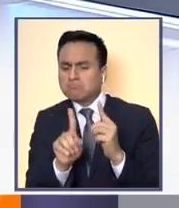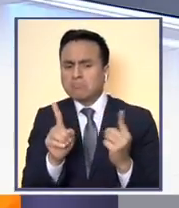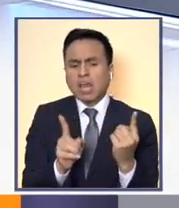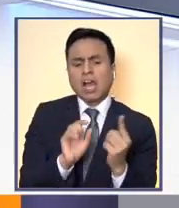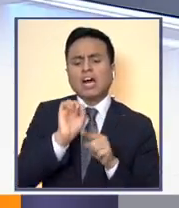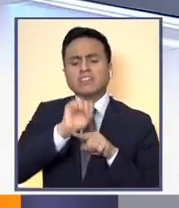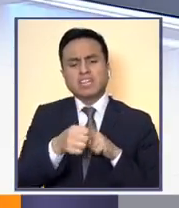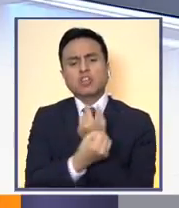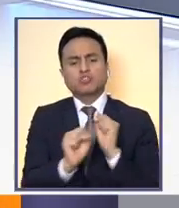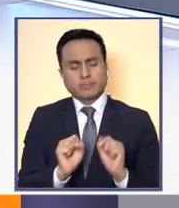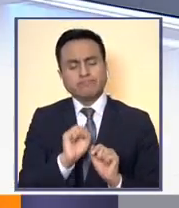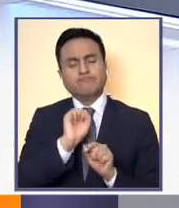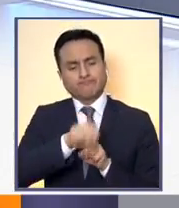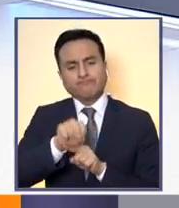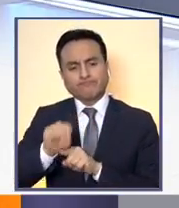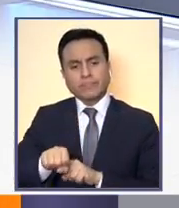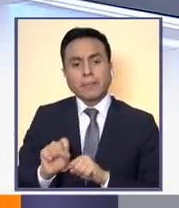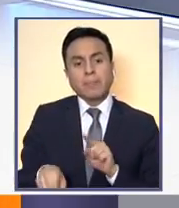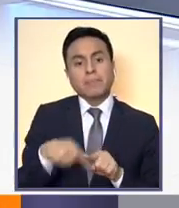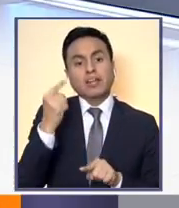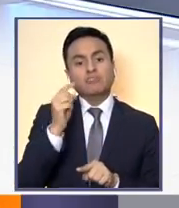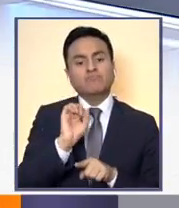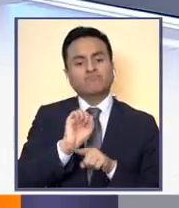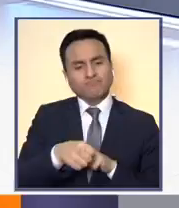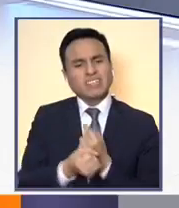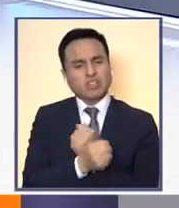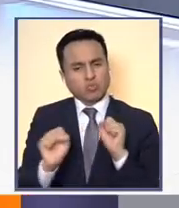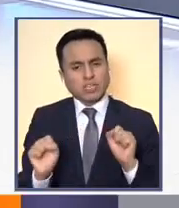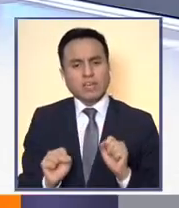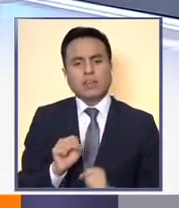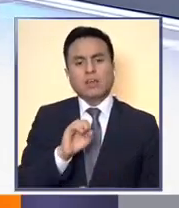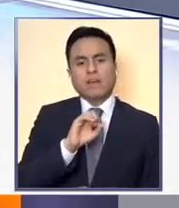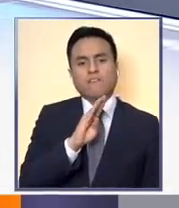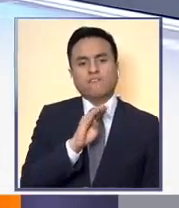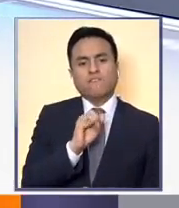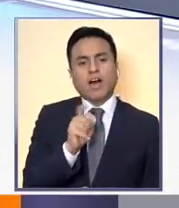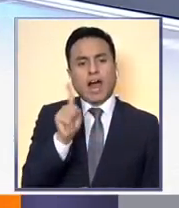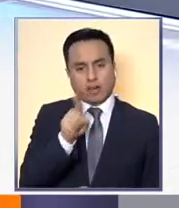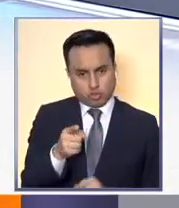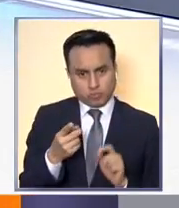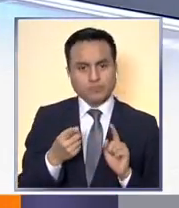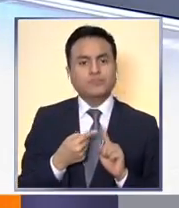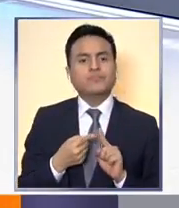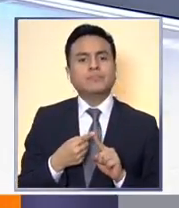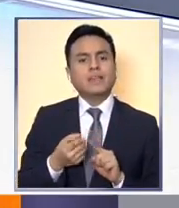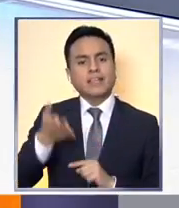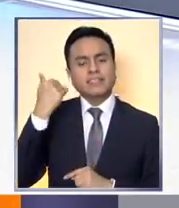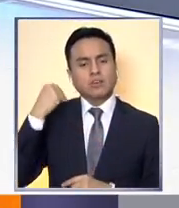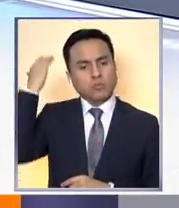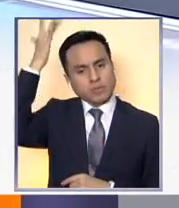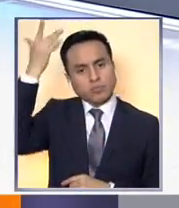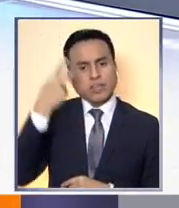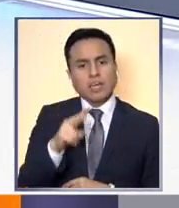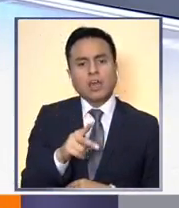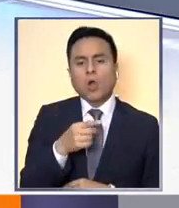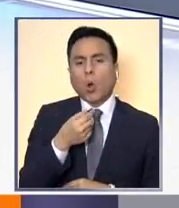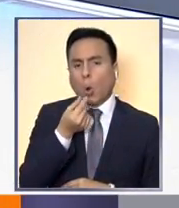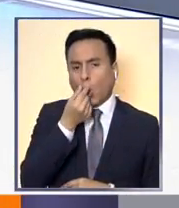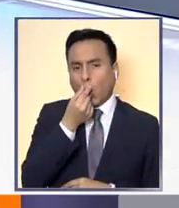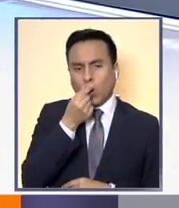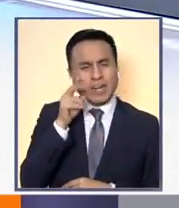estas renuncias. Los primeros en salir fueron Juan Barros. En ese entonces obispo de Osorno, como todos